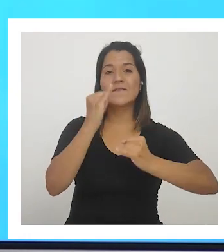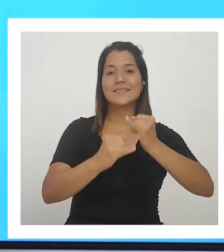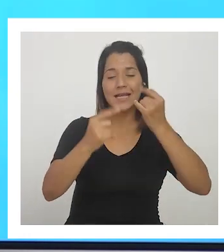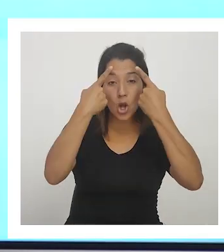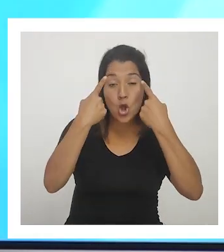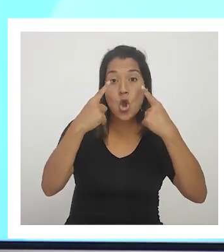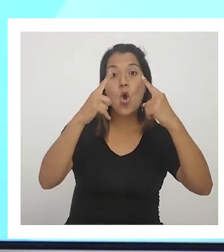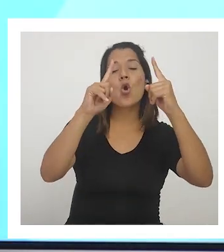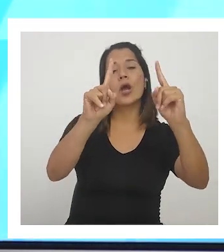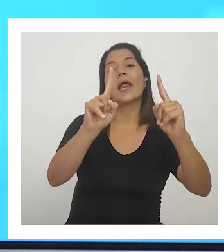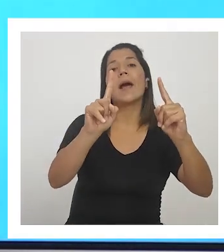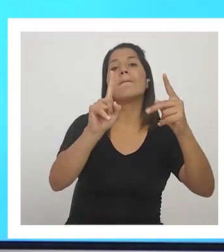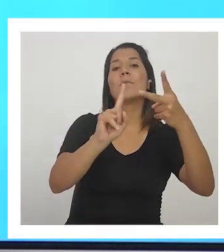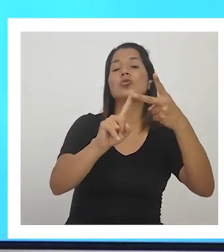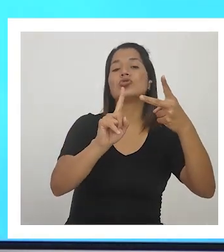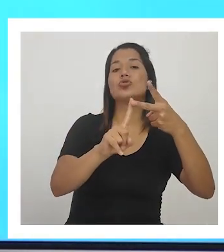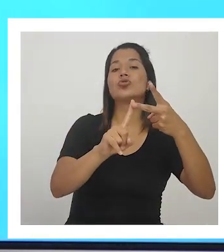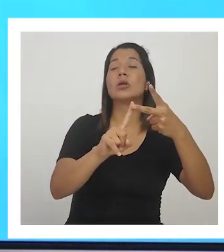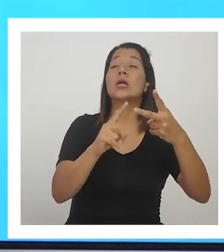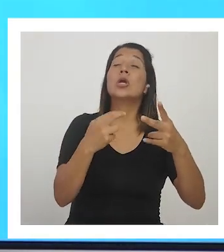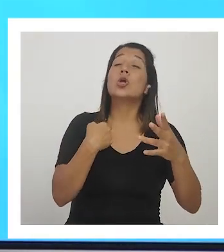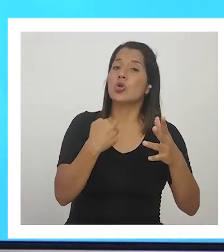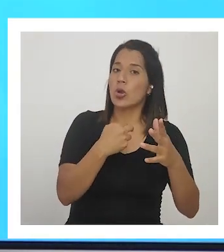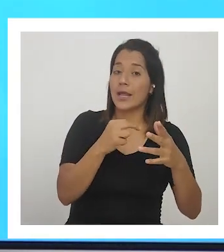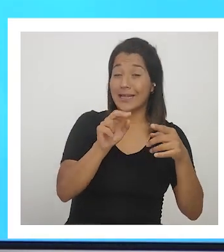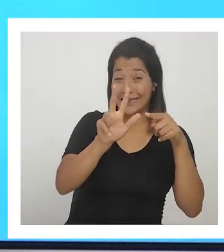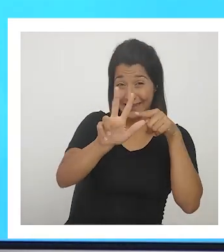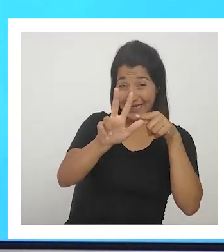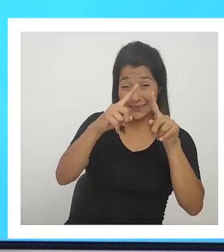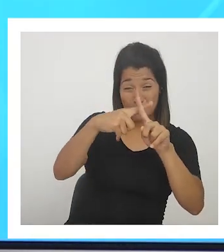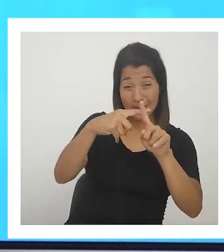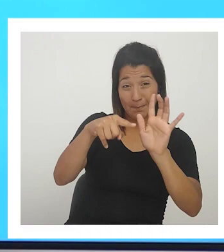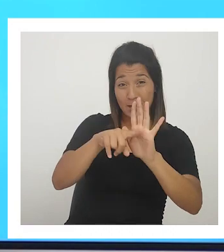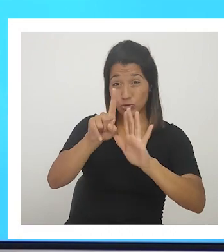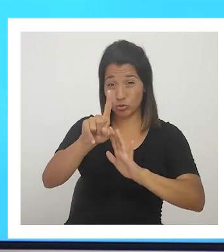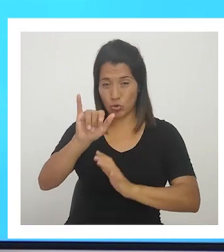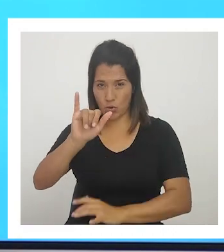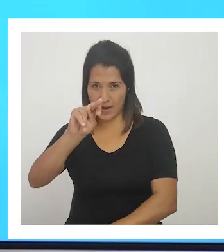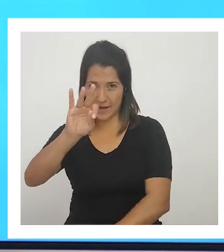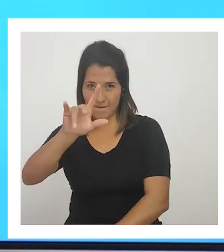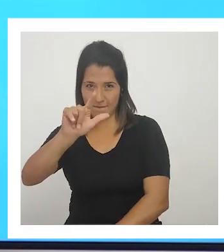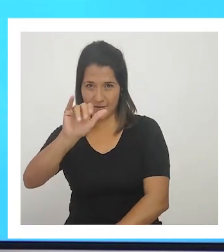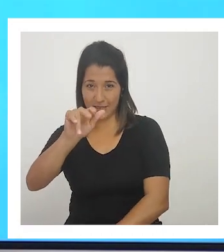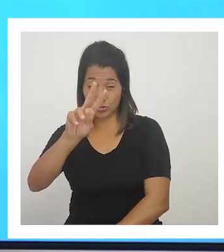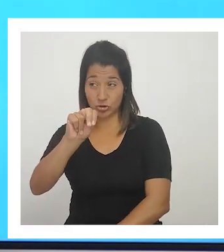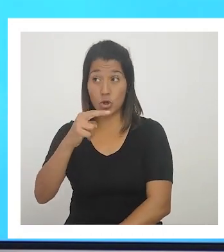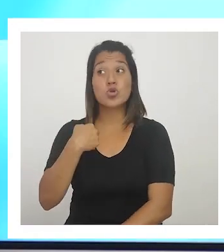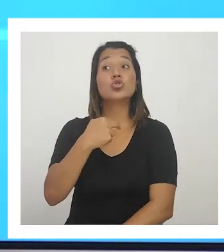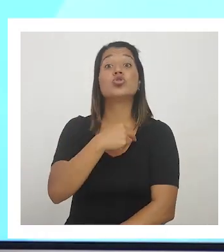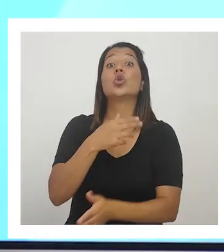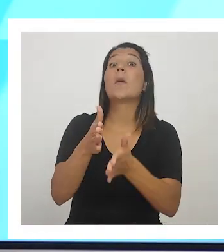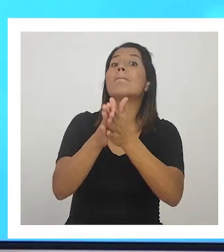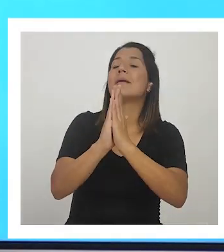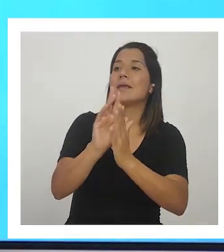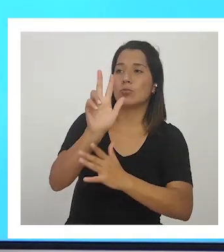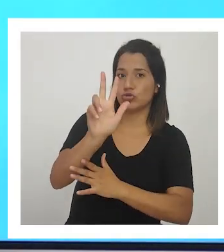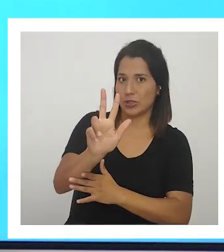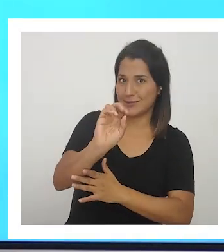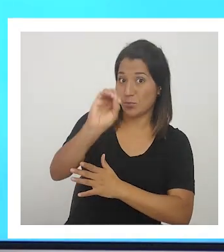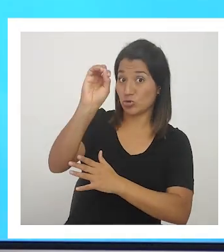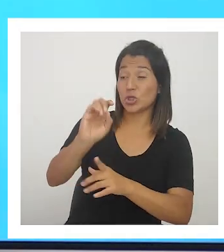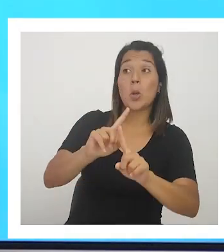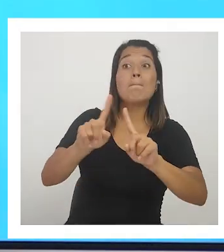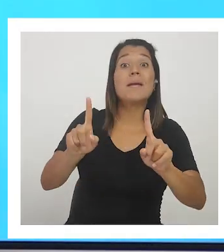al nosotros, digamos, de ese 3 más menos 1 habíamos planteado un 3 y al final llegamos a una negociación donde